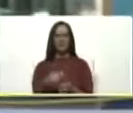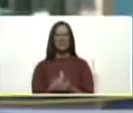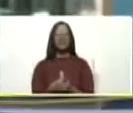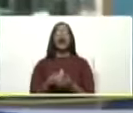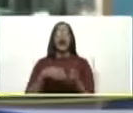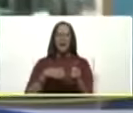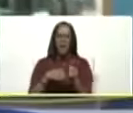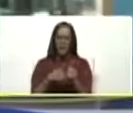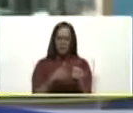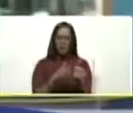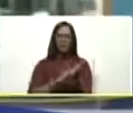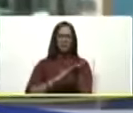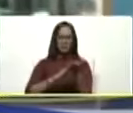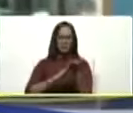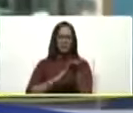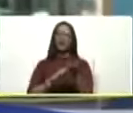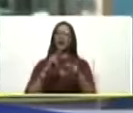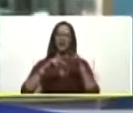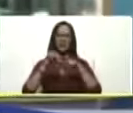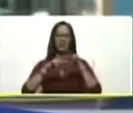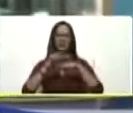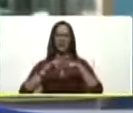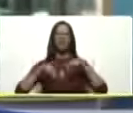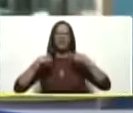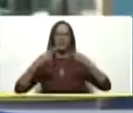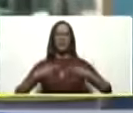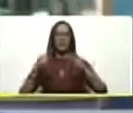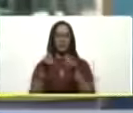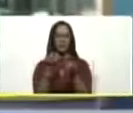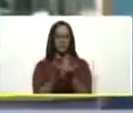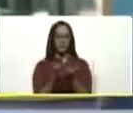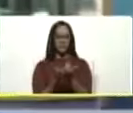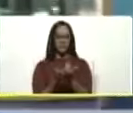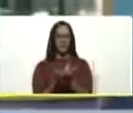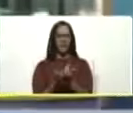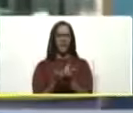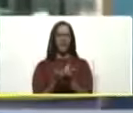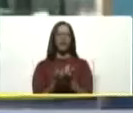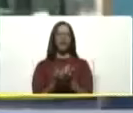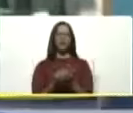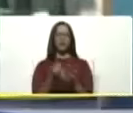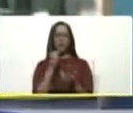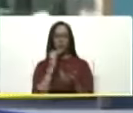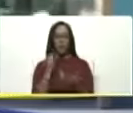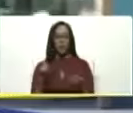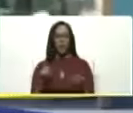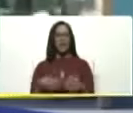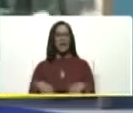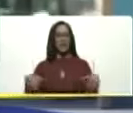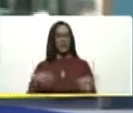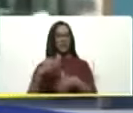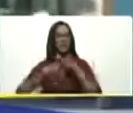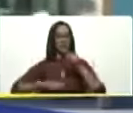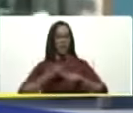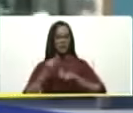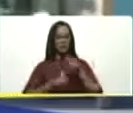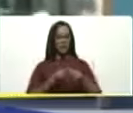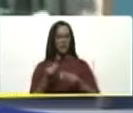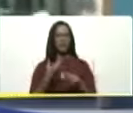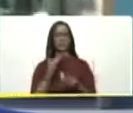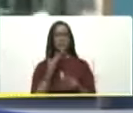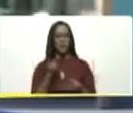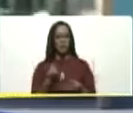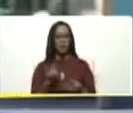Vamos recuperando y construyendo una nueva economía y con la generación de la riqueza que vamos generando y